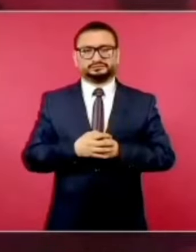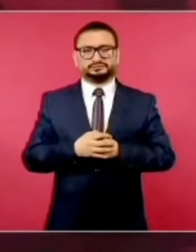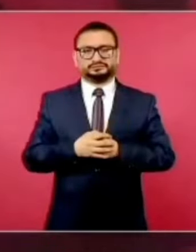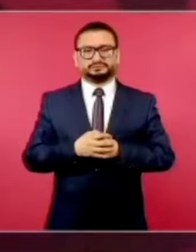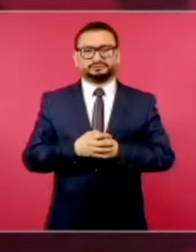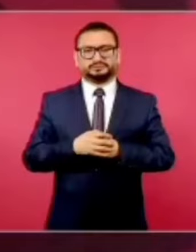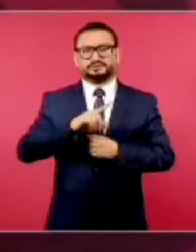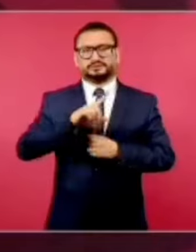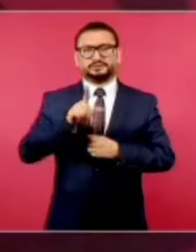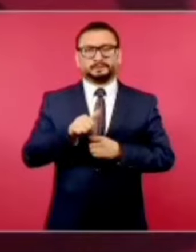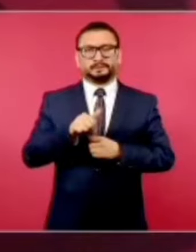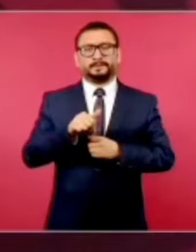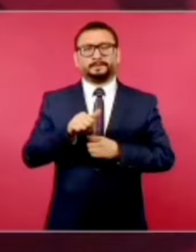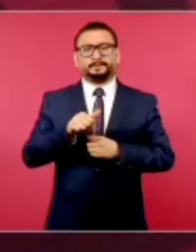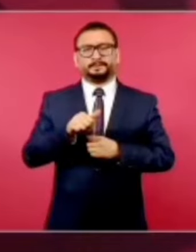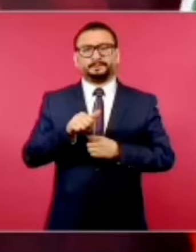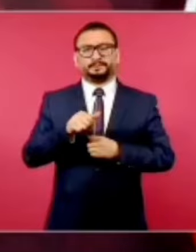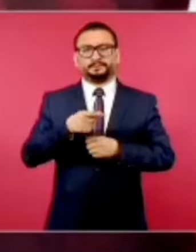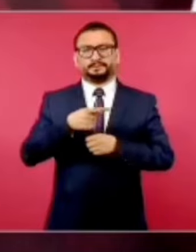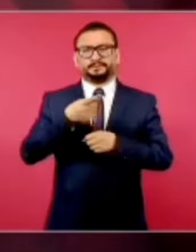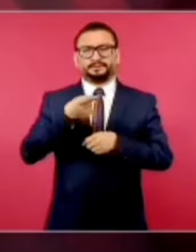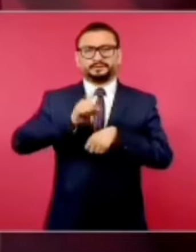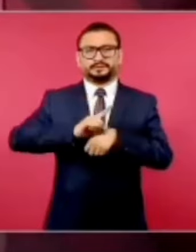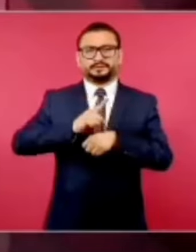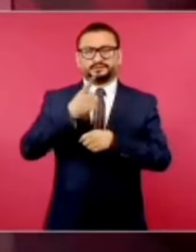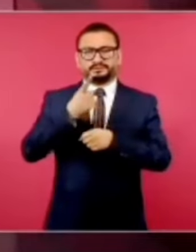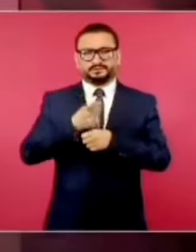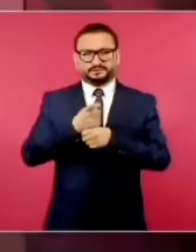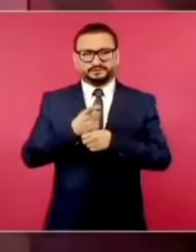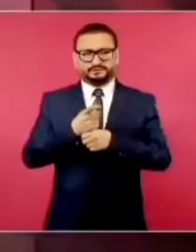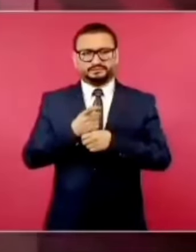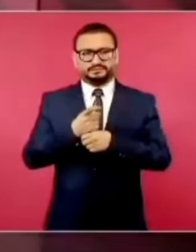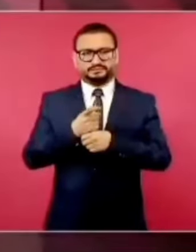y el día 1